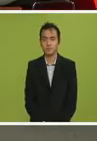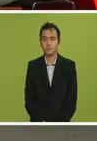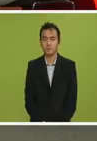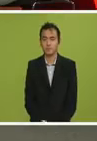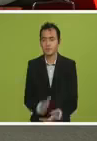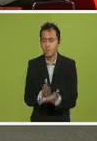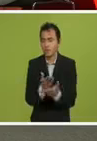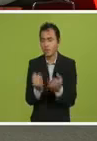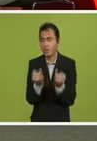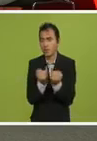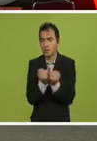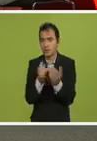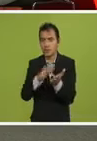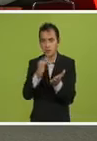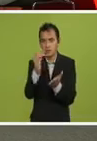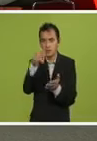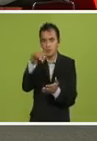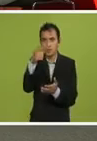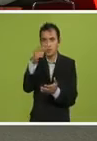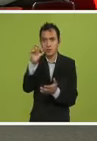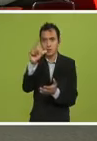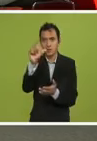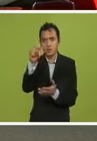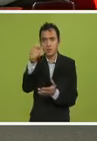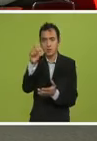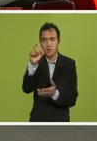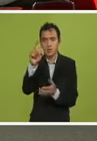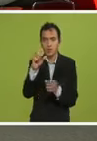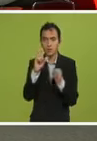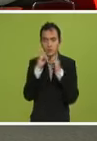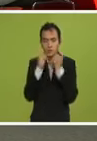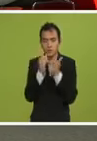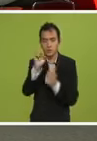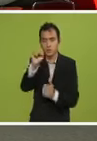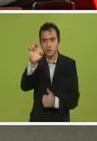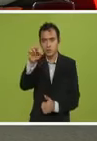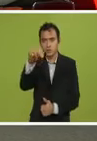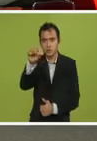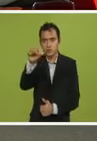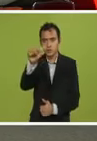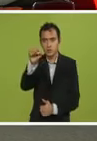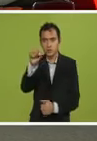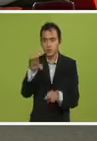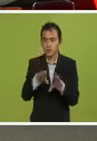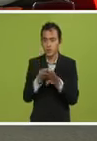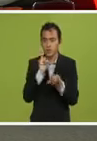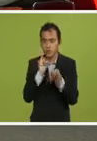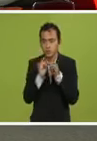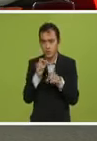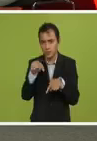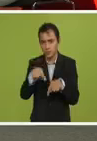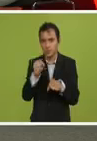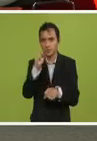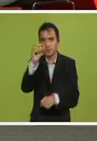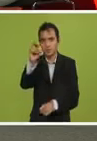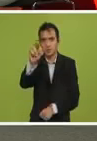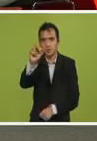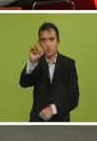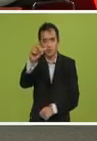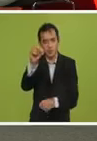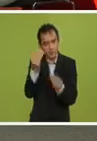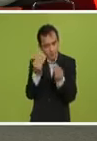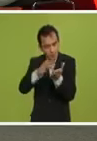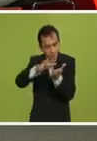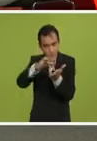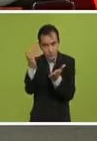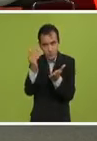Y agradecemos también a Miguel Ángel Preciado López de la Asociación Enseñas por esta participación como intérprete aquí en Sororidades. Muchas